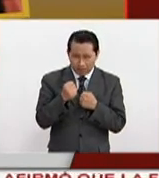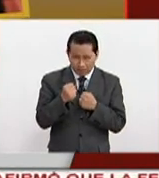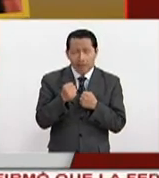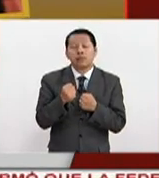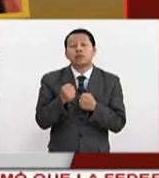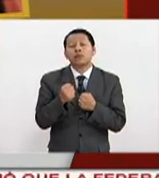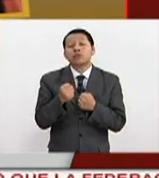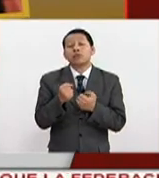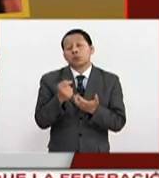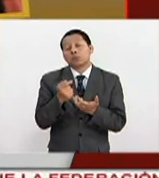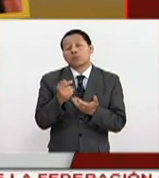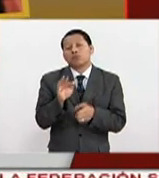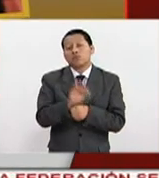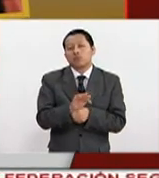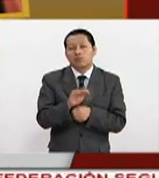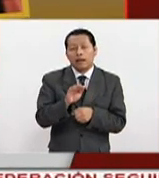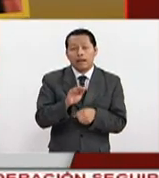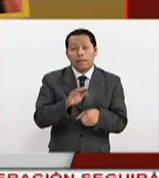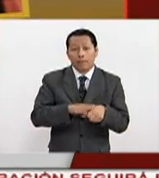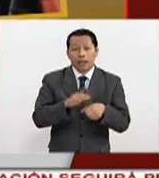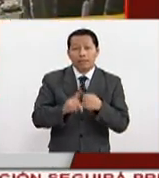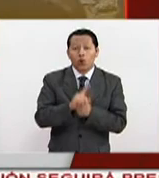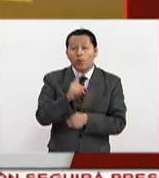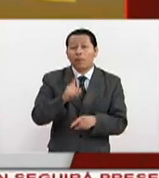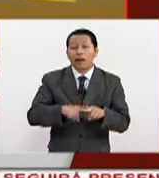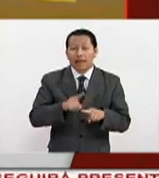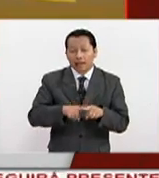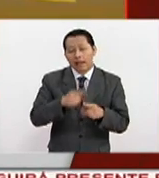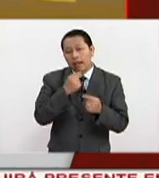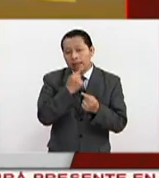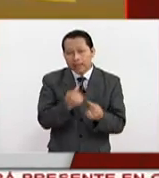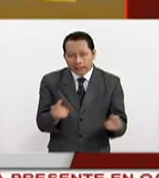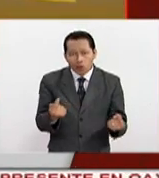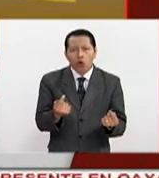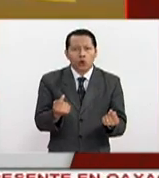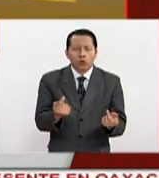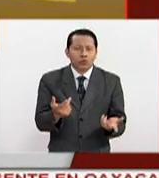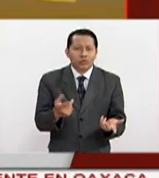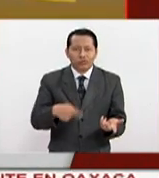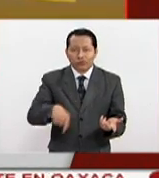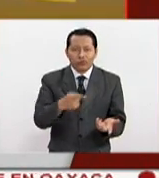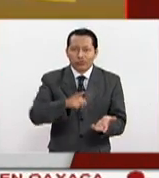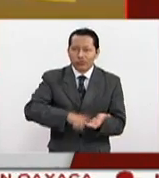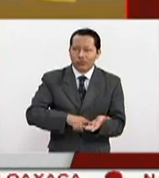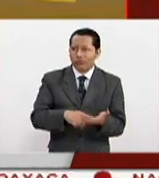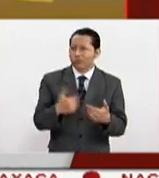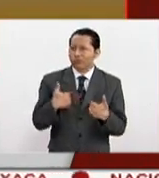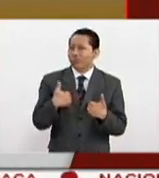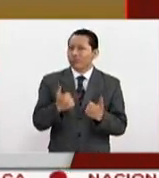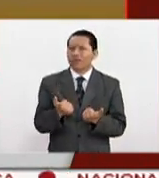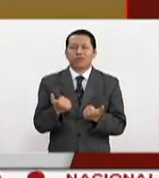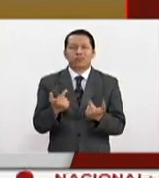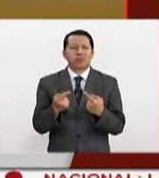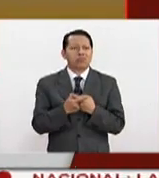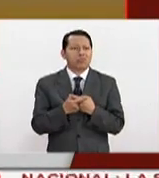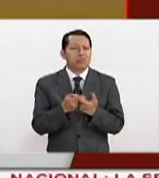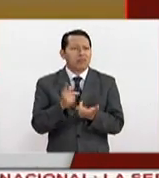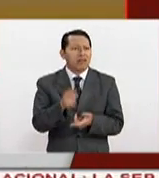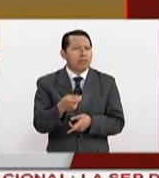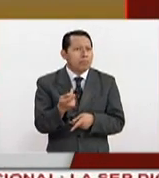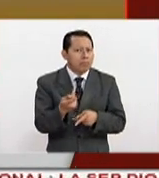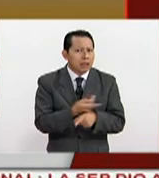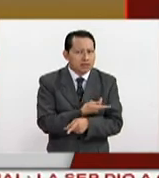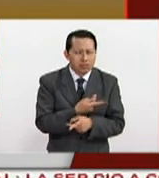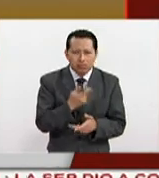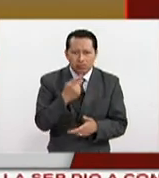que realmente están muy afectados son los niños, porque realmente ellos no entienden qué es lo que sucedió y muchos de ellos